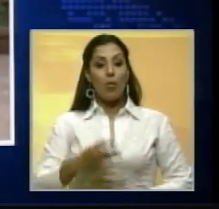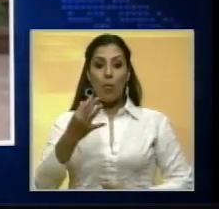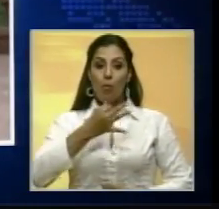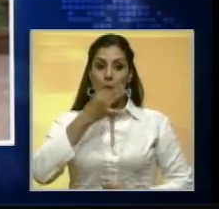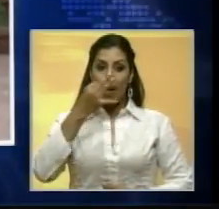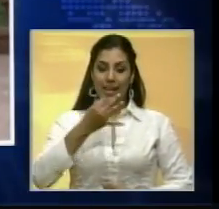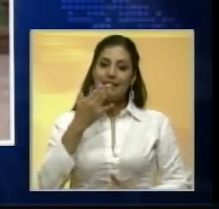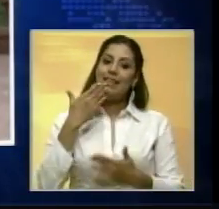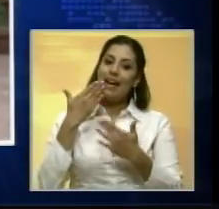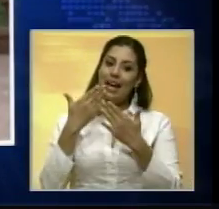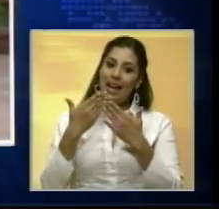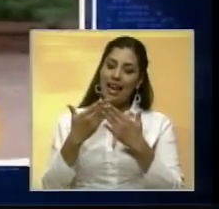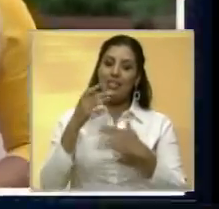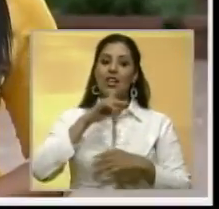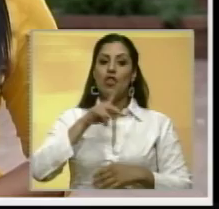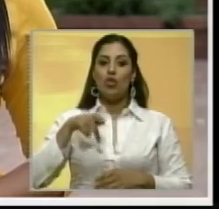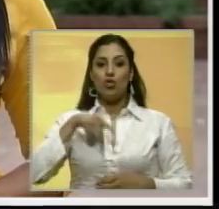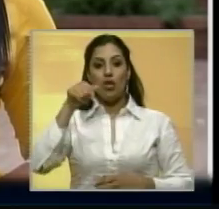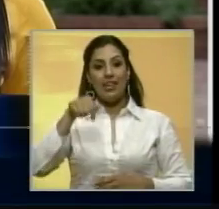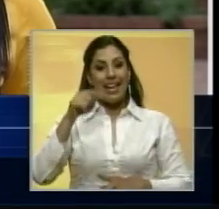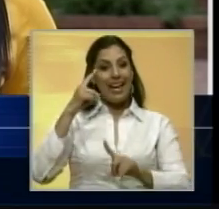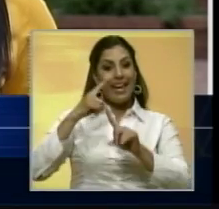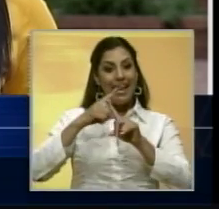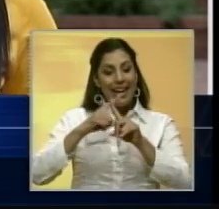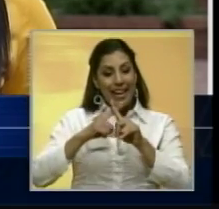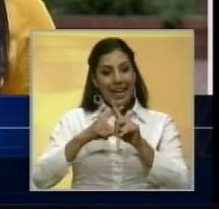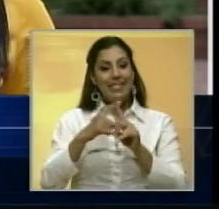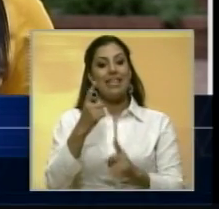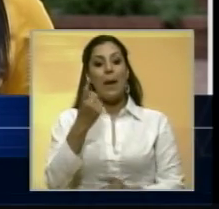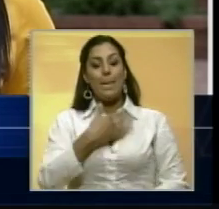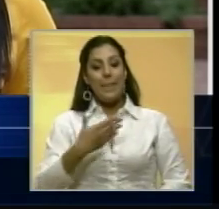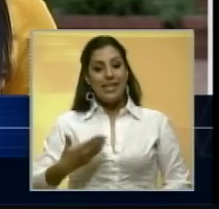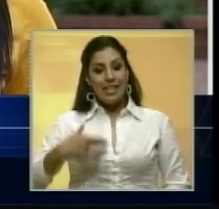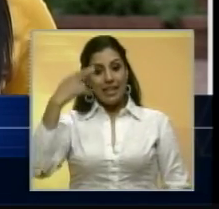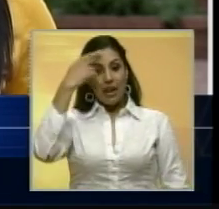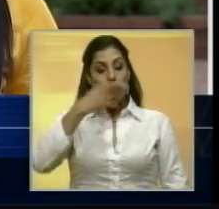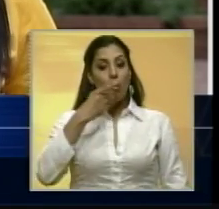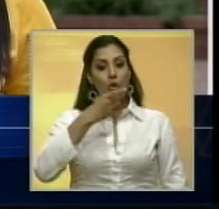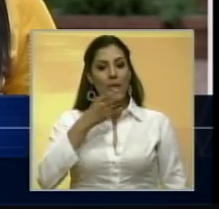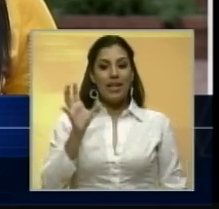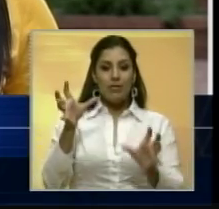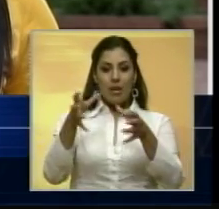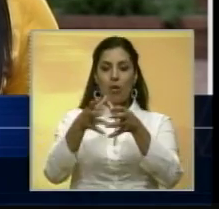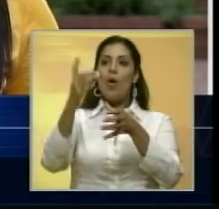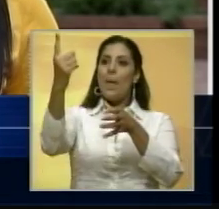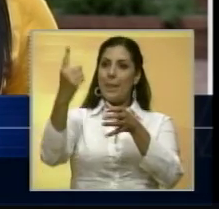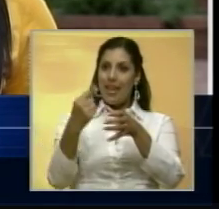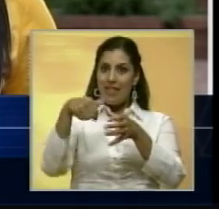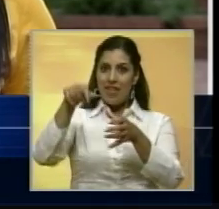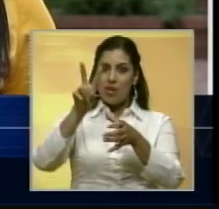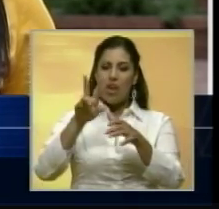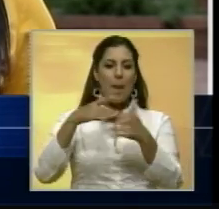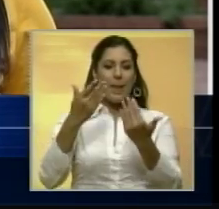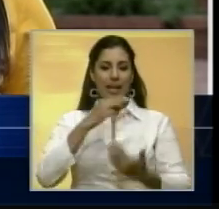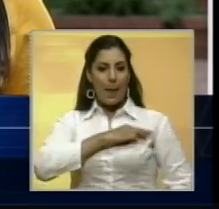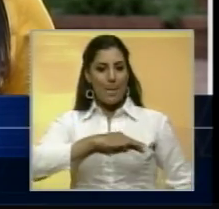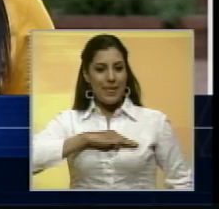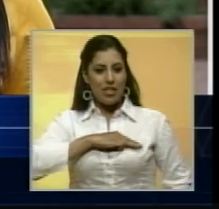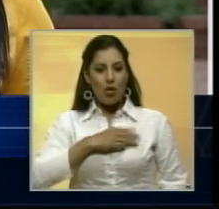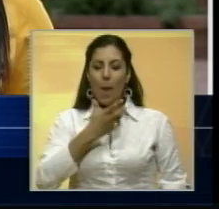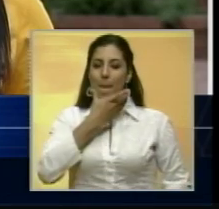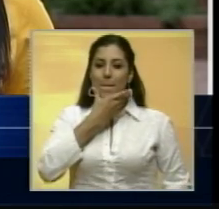Buenas tardes, gracias. Estuvieron con el exmandatario dominicano Leonel Fernández, quien volvió a Venezuela como parte de la misión